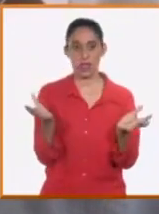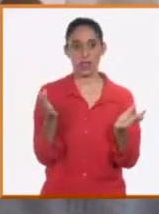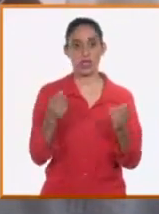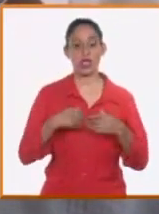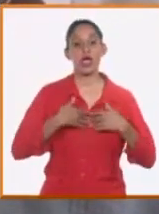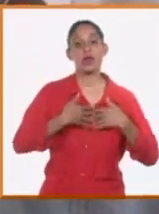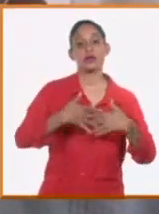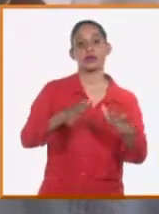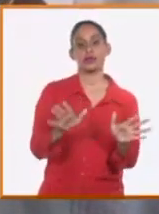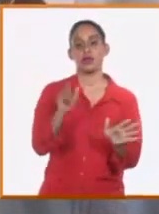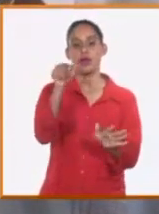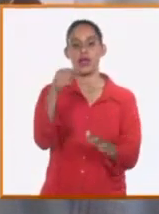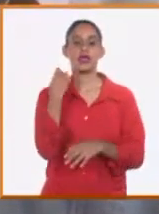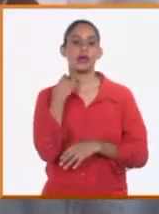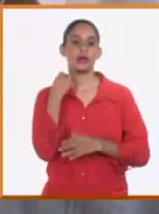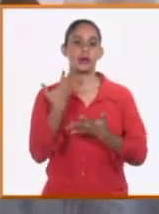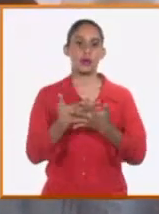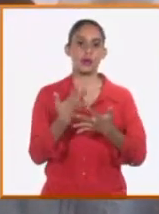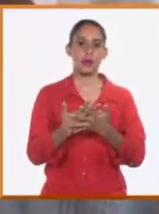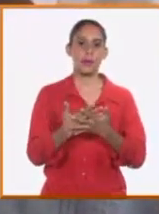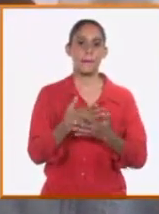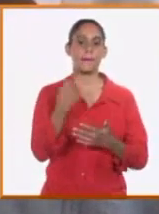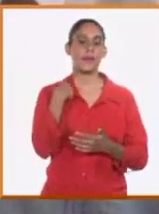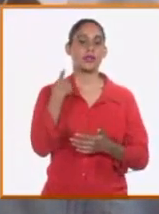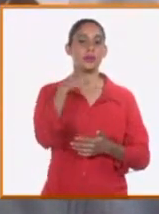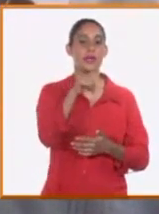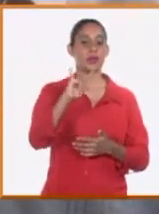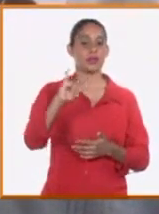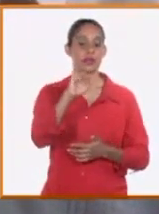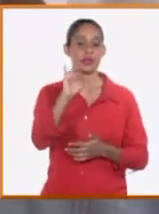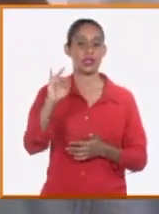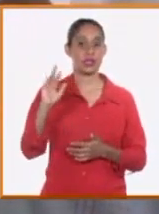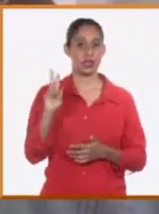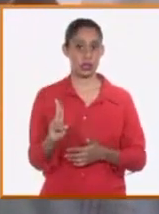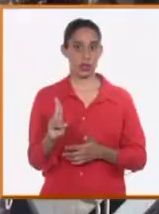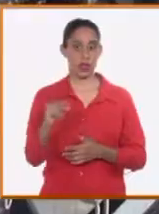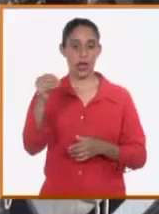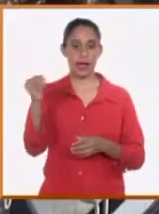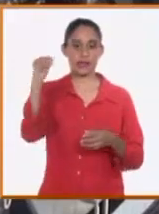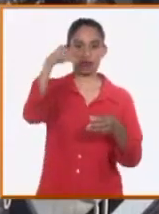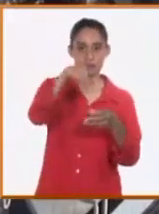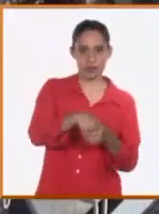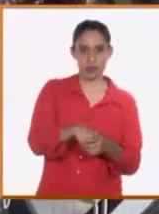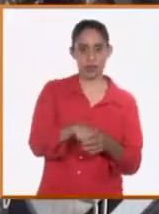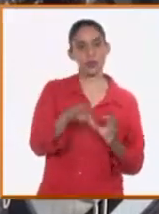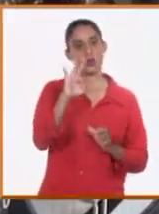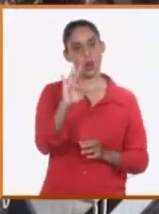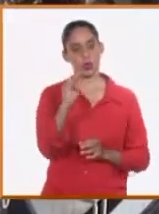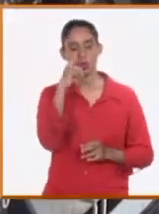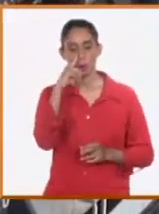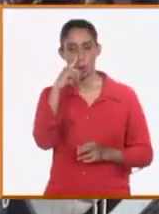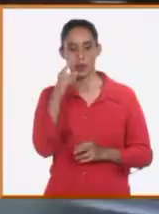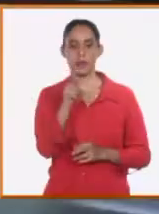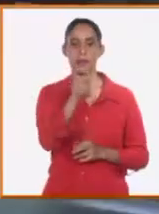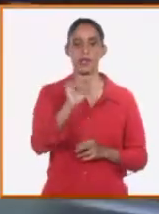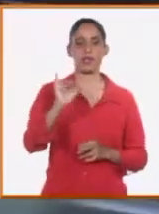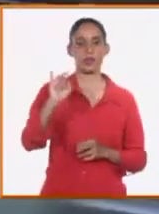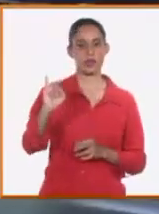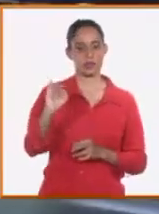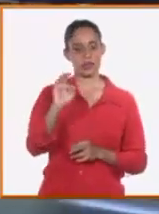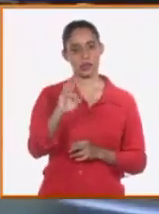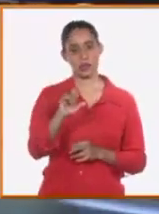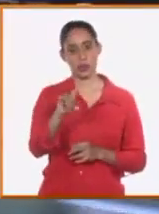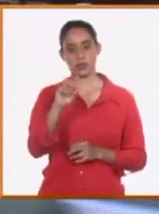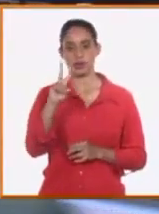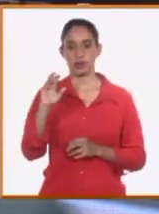el 21 de febrero de 1972, y la fecha de su incorporación a Cuba Ron S.A. el 8 de noviembre de 1993.